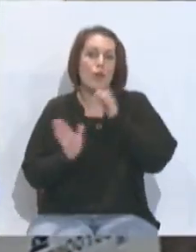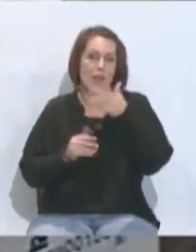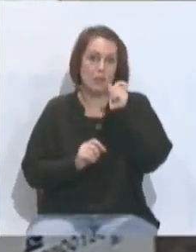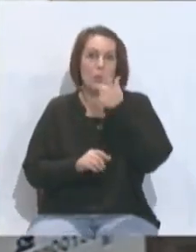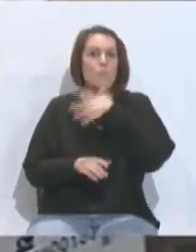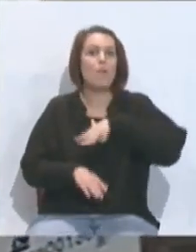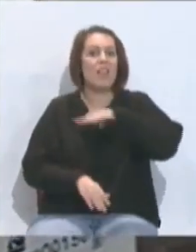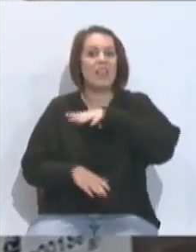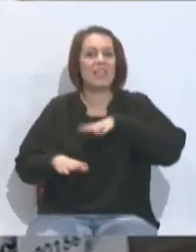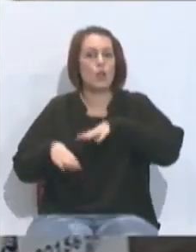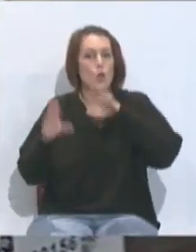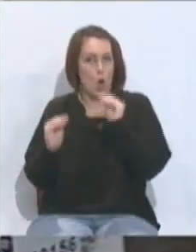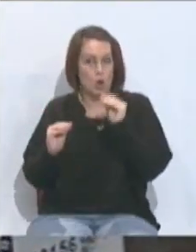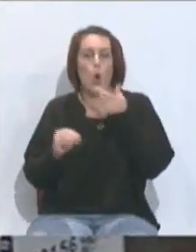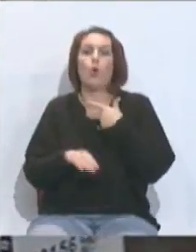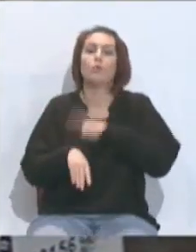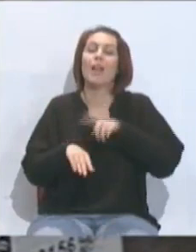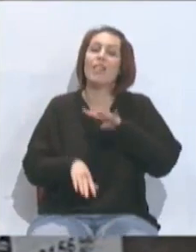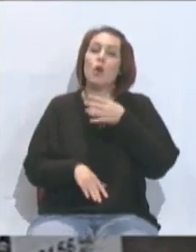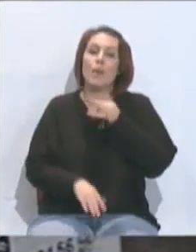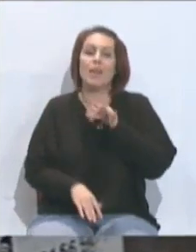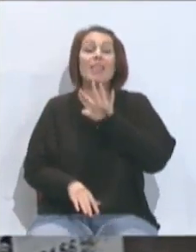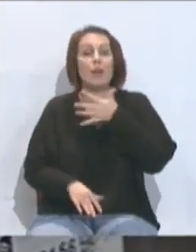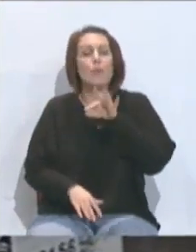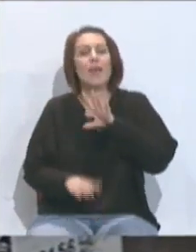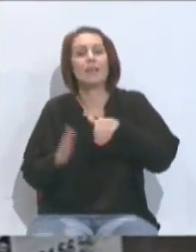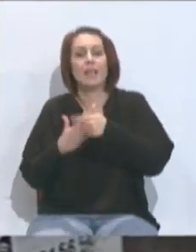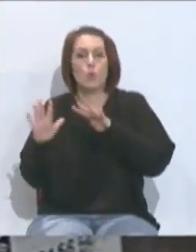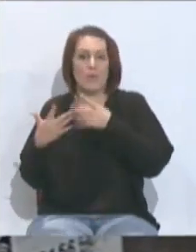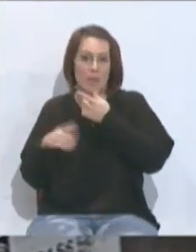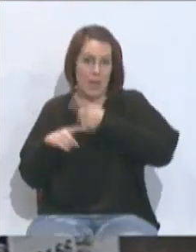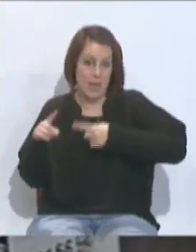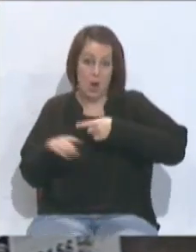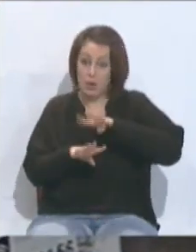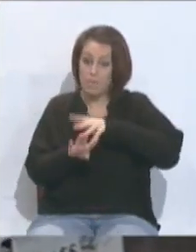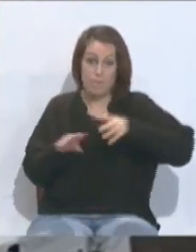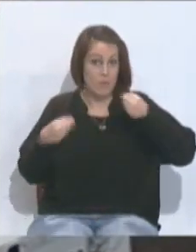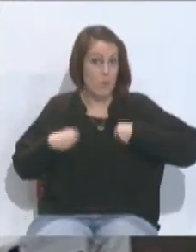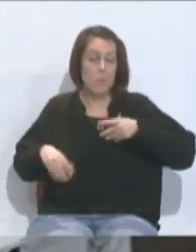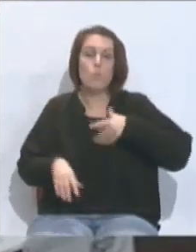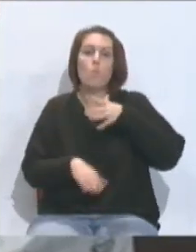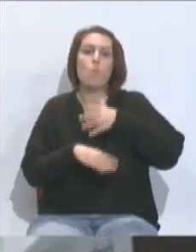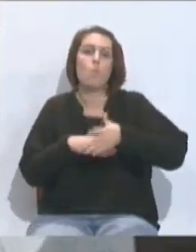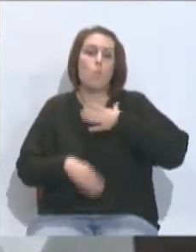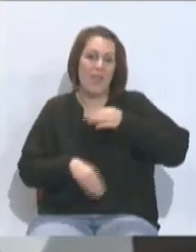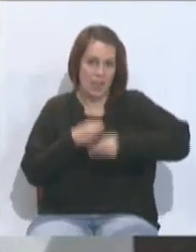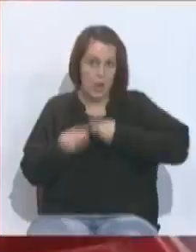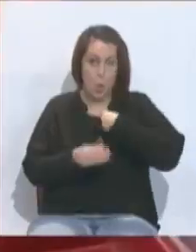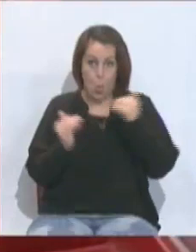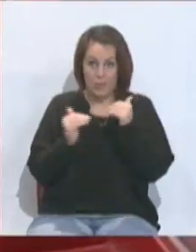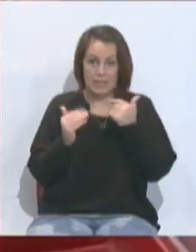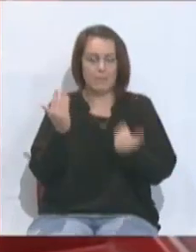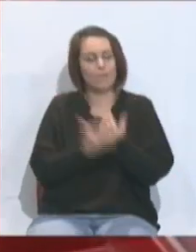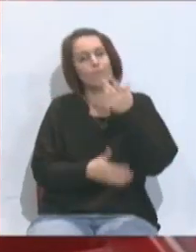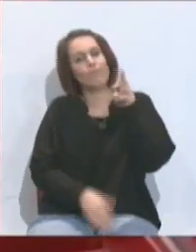en la Plaza de San Antonio, de 5 y media a 9 y media, y en este mismo horario también pueden hacerlo el jueves